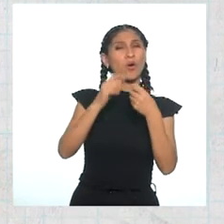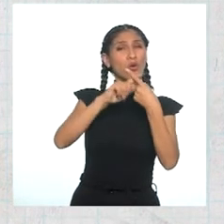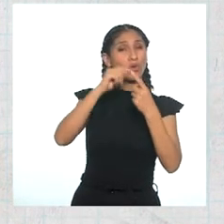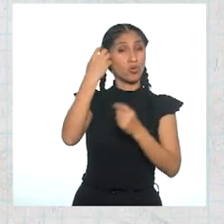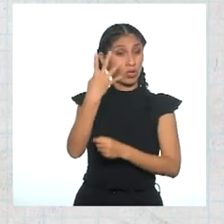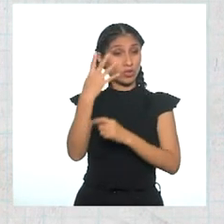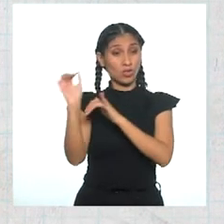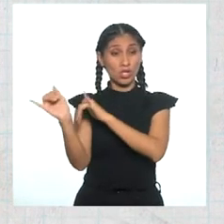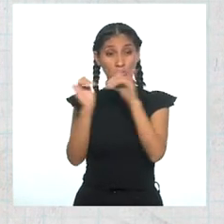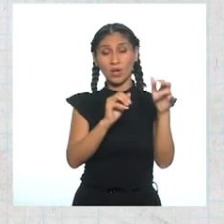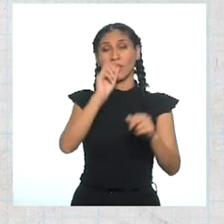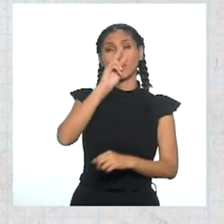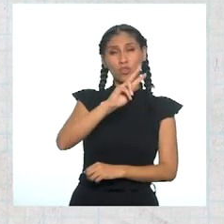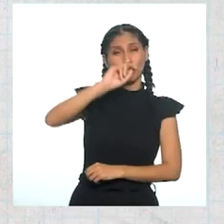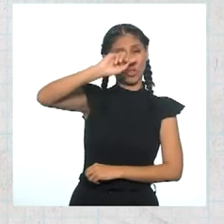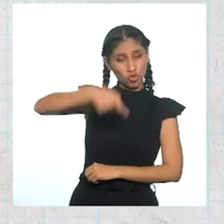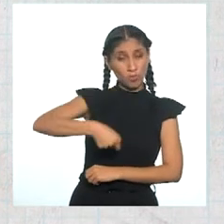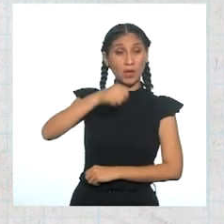da